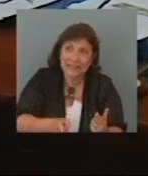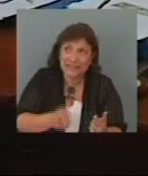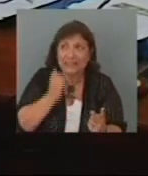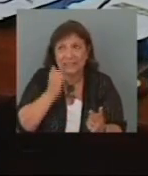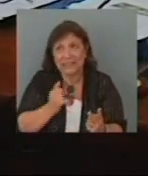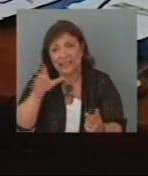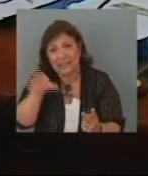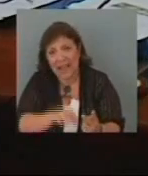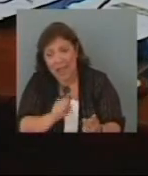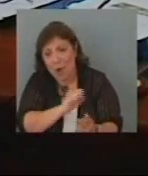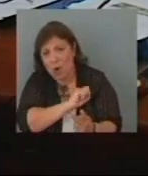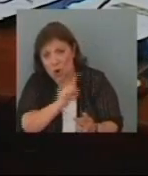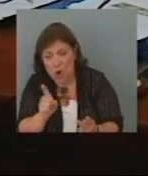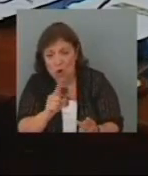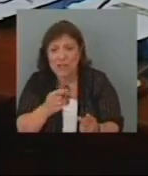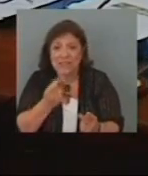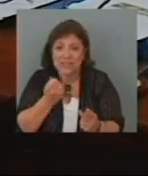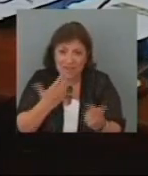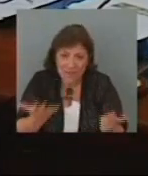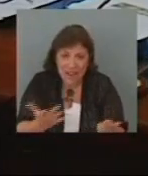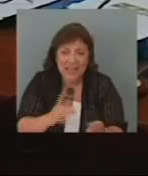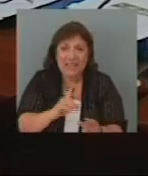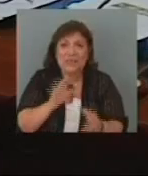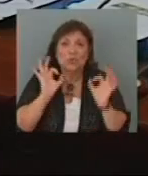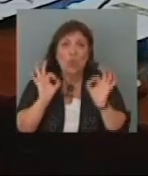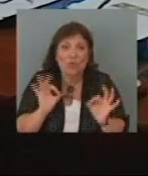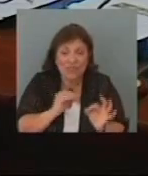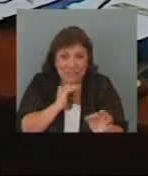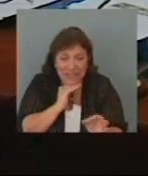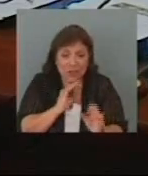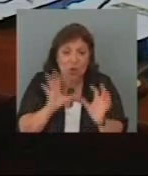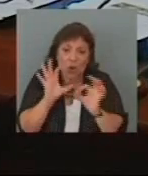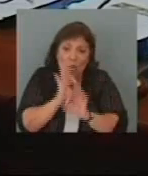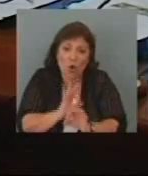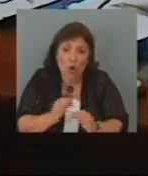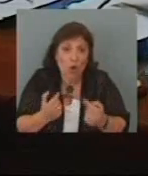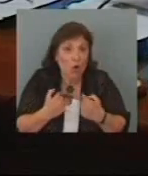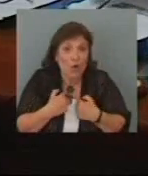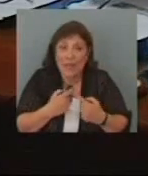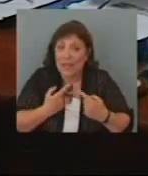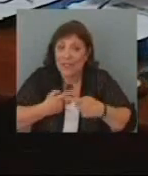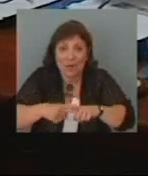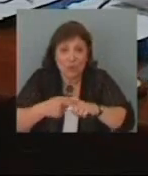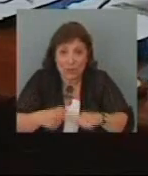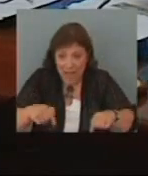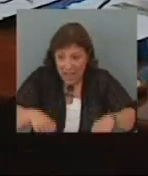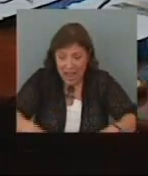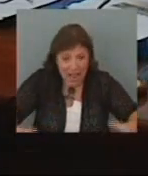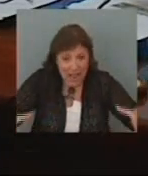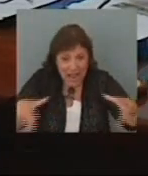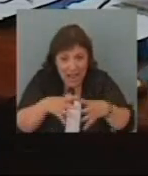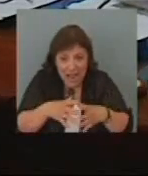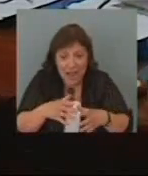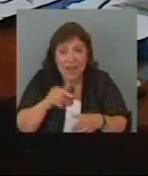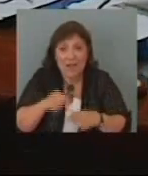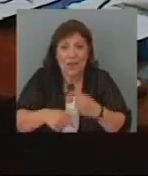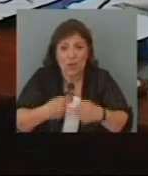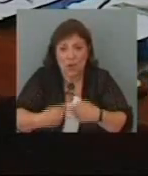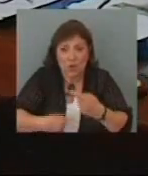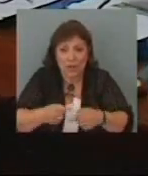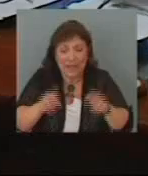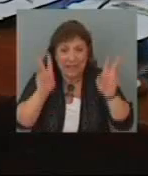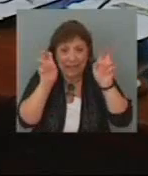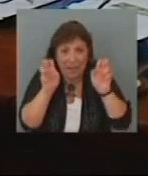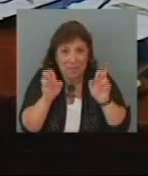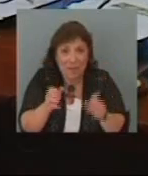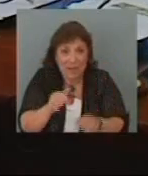conveniente, si es suficiente. Y nos atendremos a la discusión que aquí tendremos por el tema por el